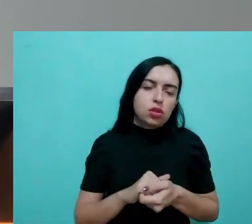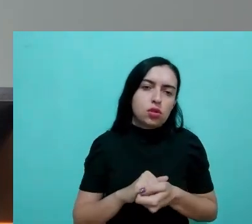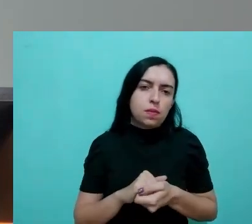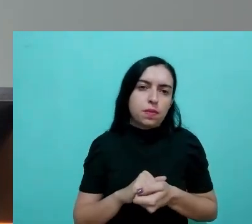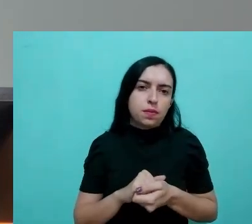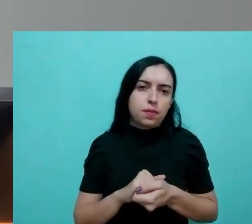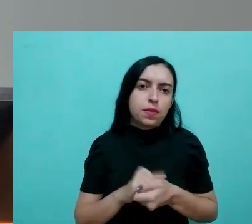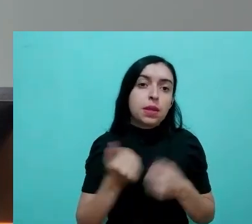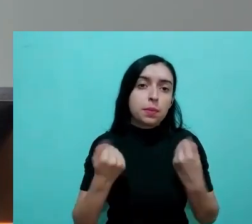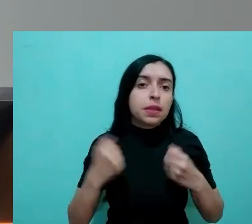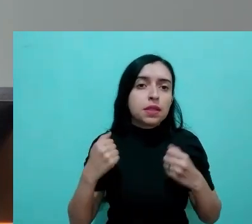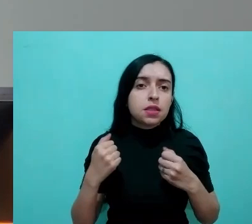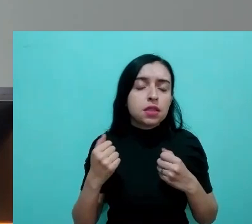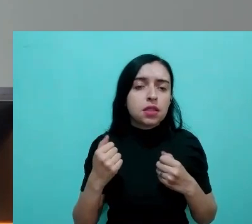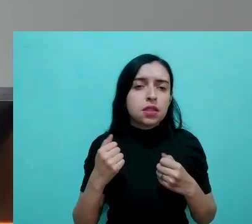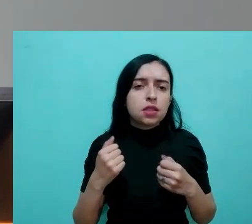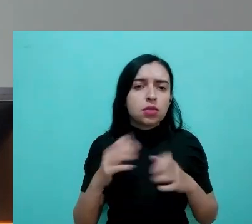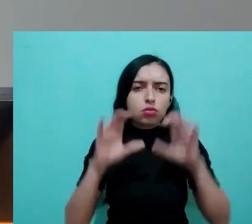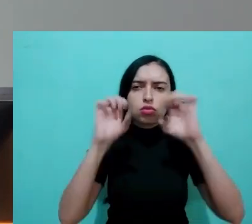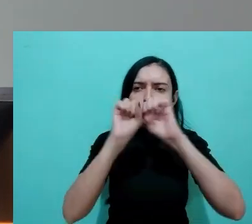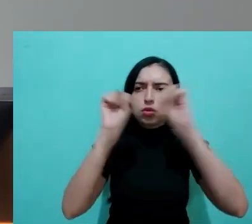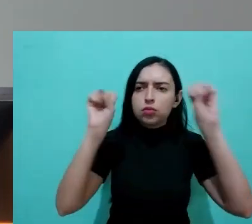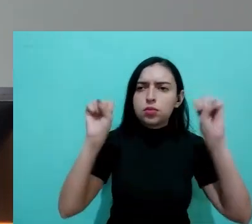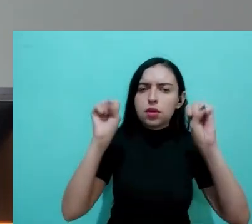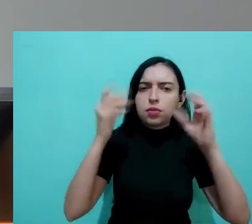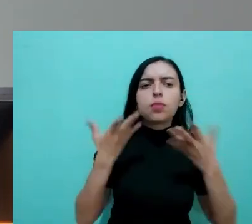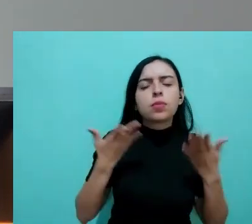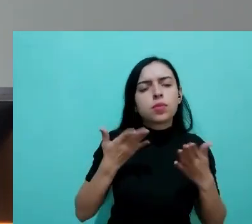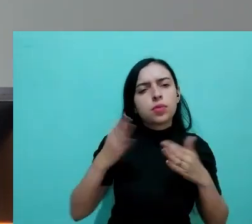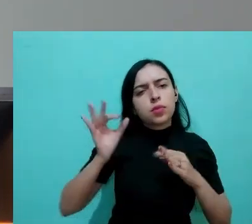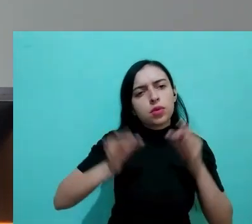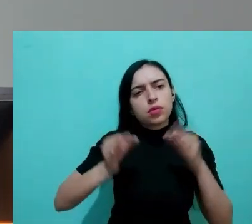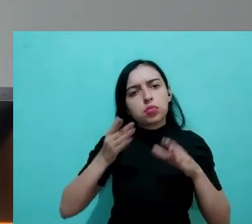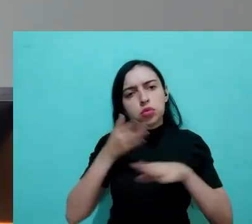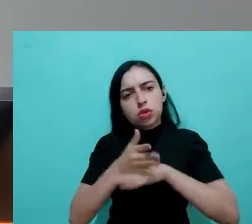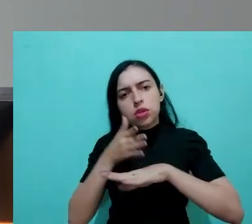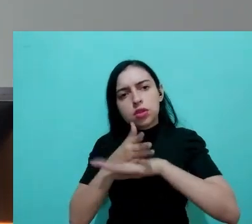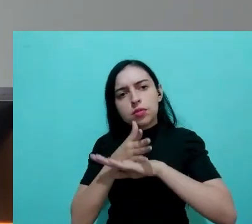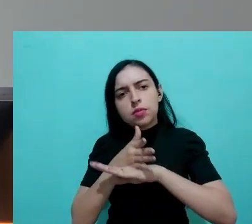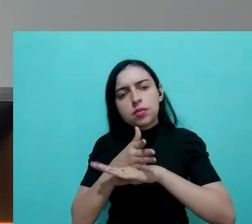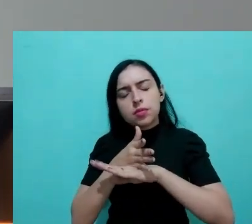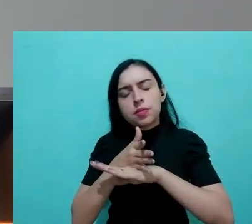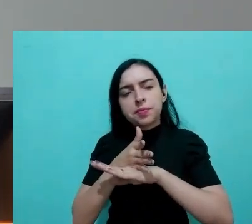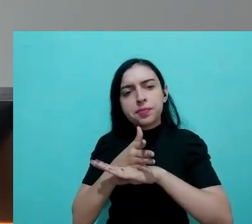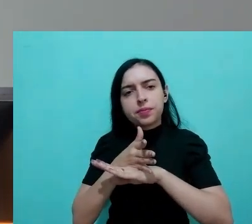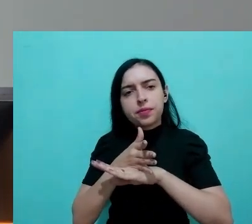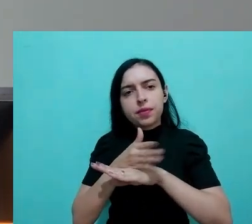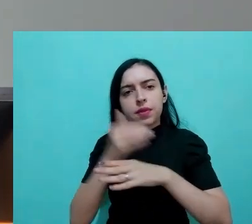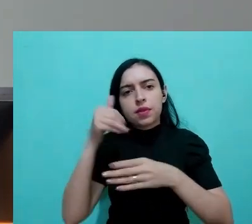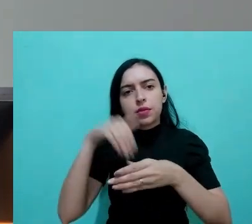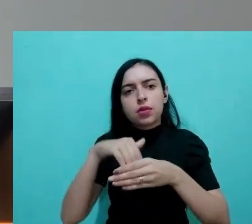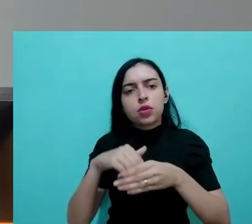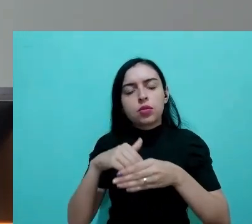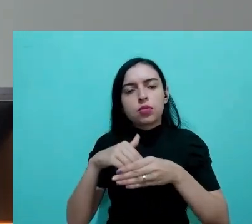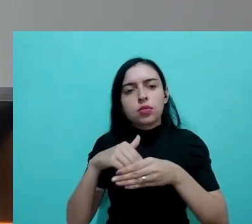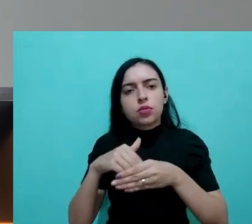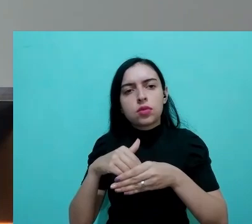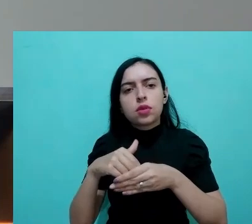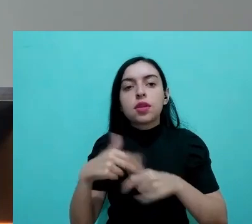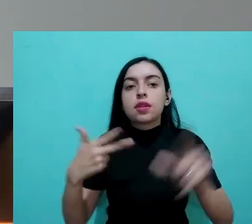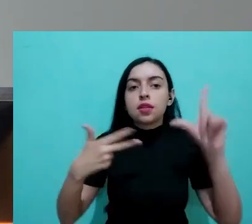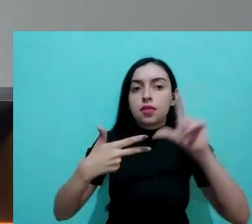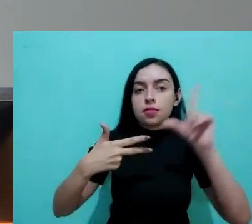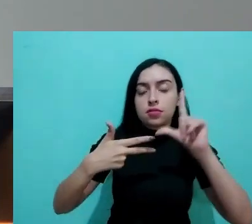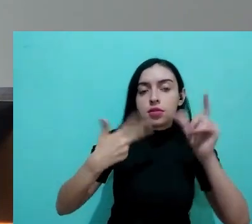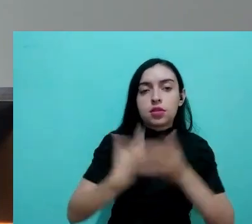precisa que los tribunales no pueden directa o indirectamente participar en el ejercicio del poder legislativo, ni